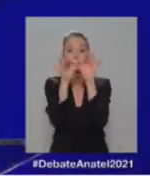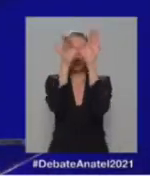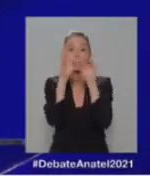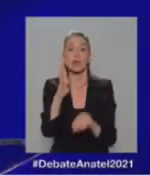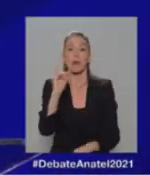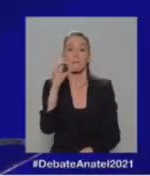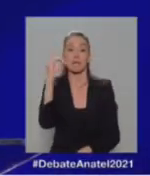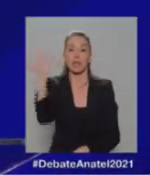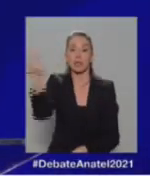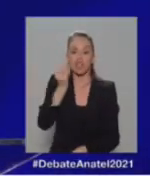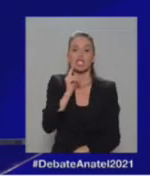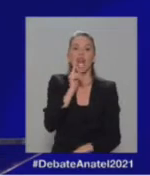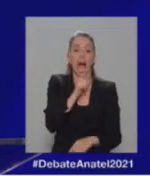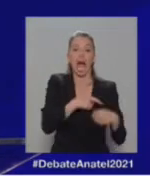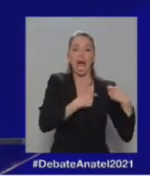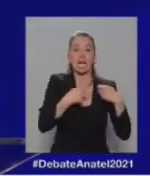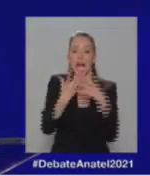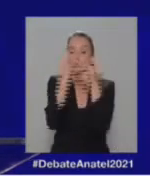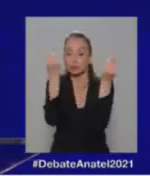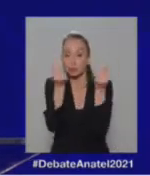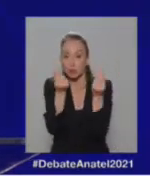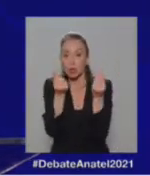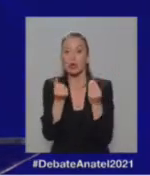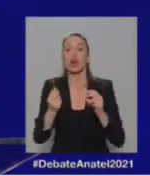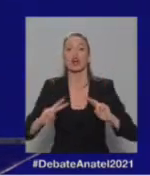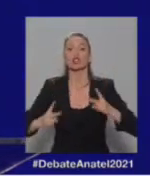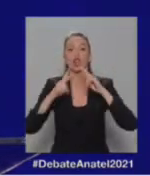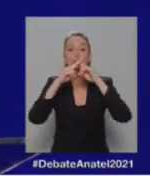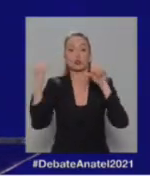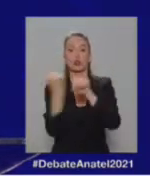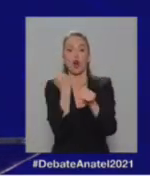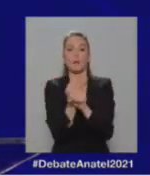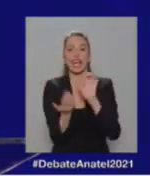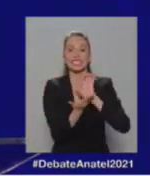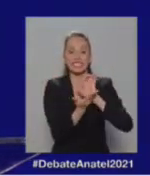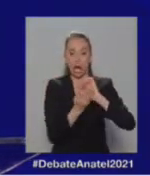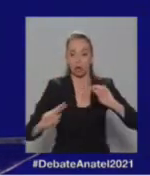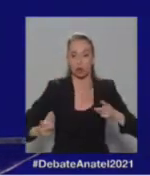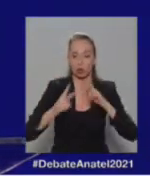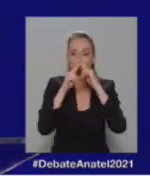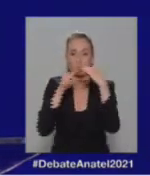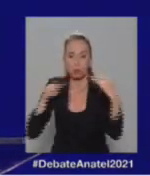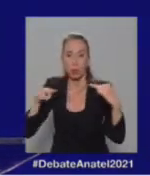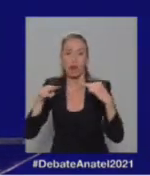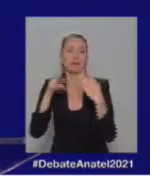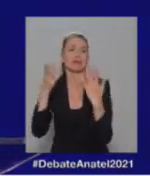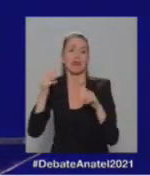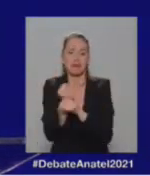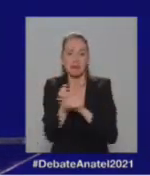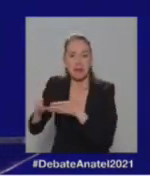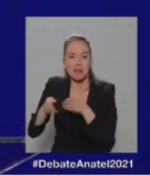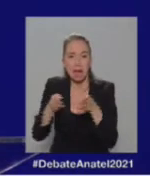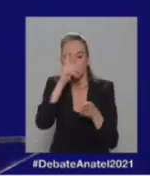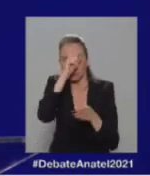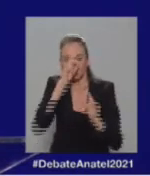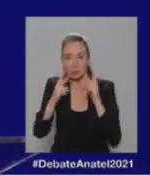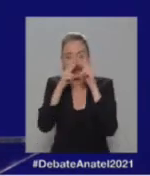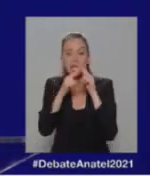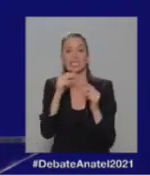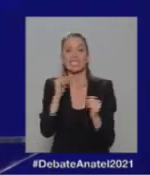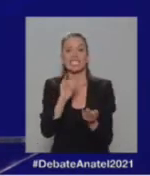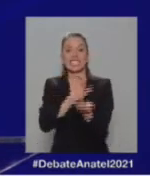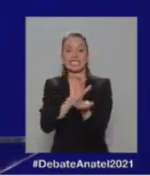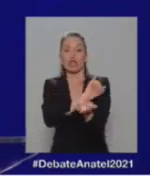del FOSIS. El candidato del Partido Republicano fue consultado hoy acerca de su desempeño en el debate